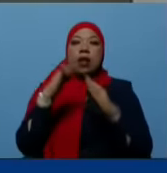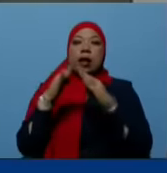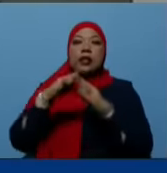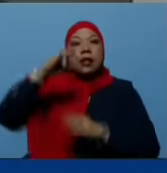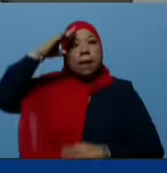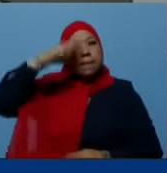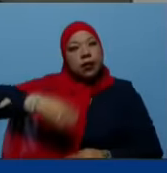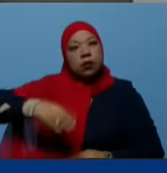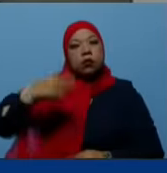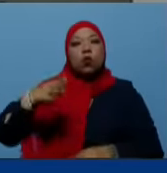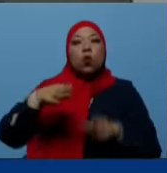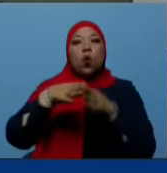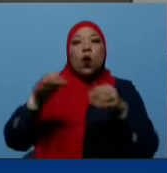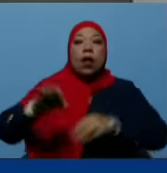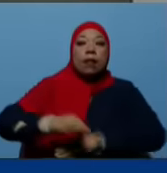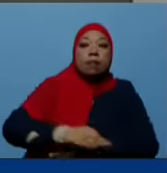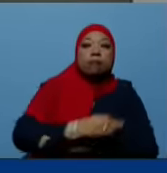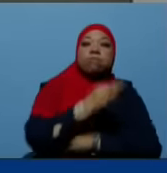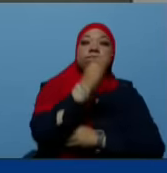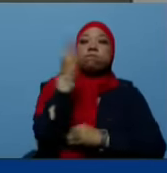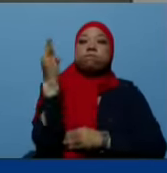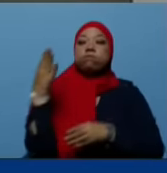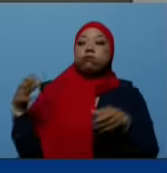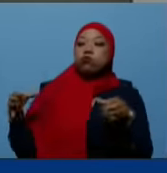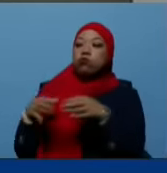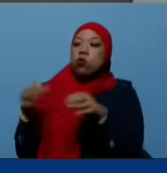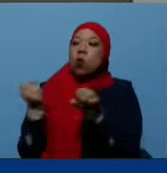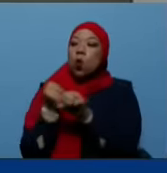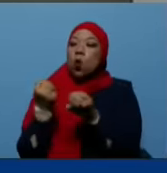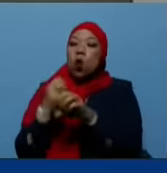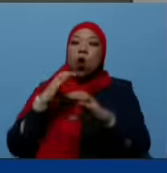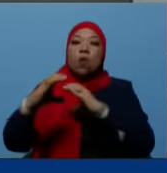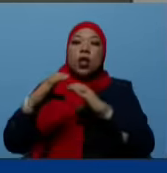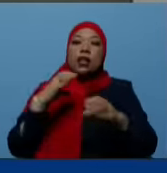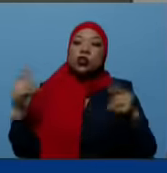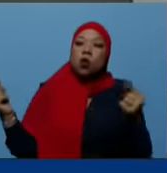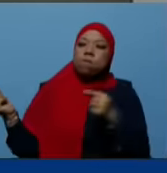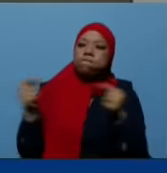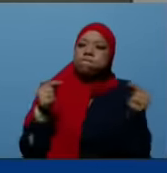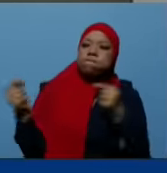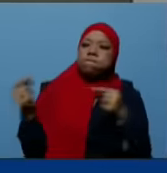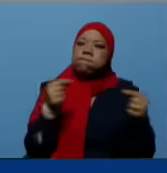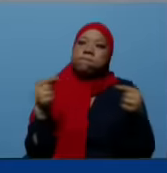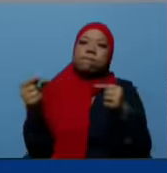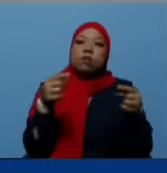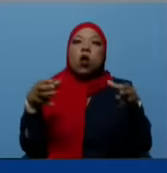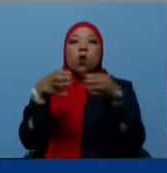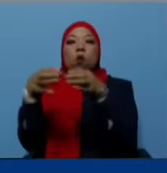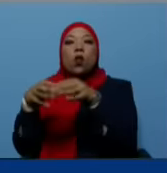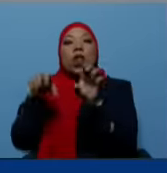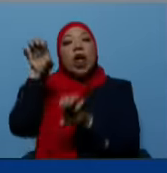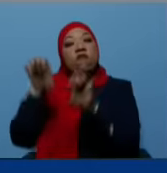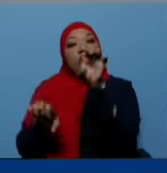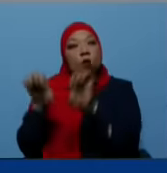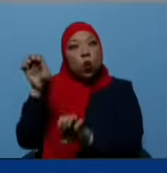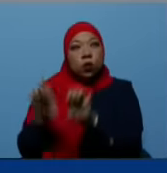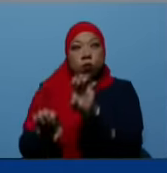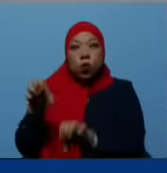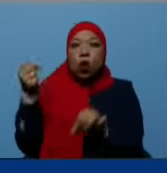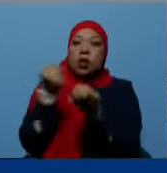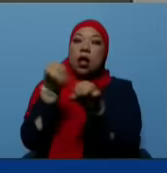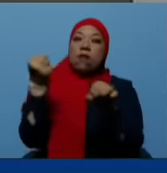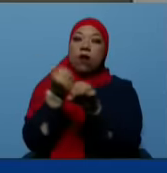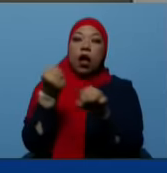el día estuvimos reunidos de temprana hora, comunicación permanente, reuniones, evaluación,